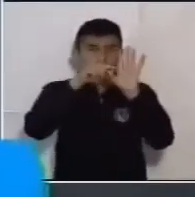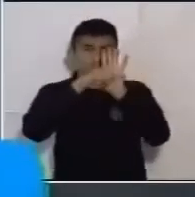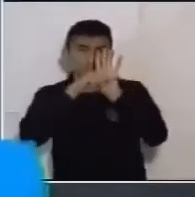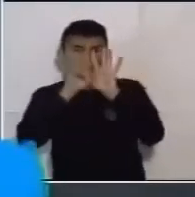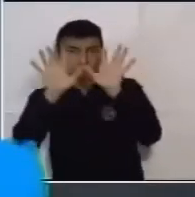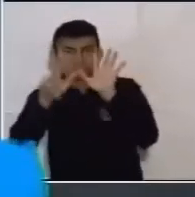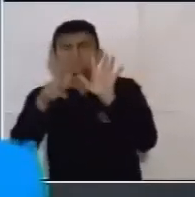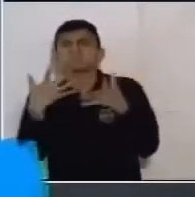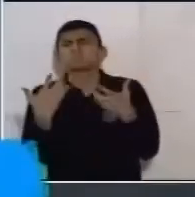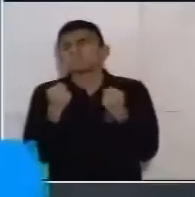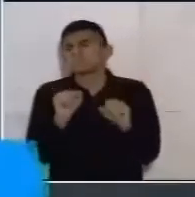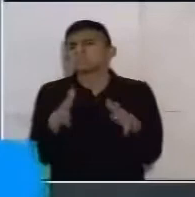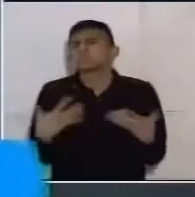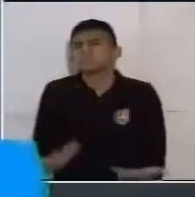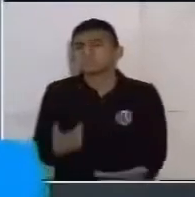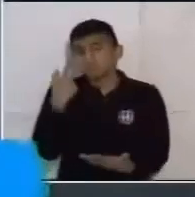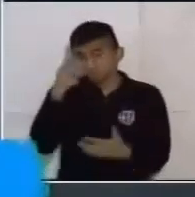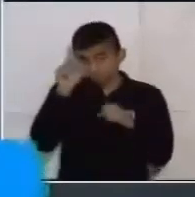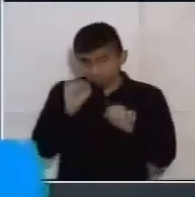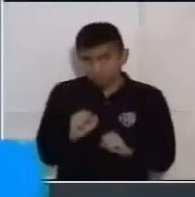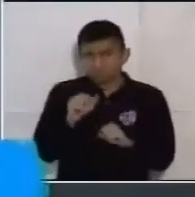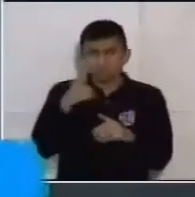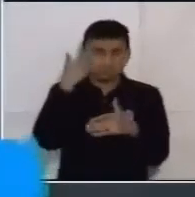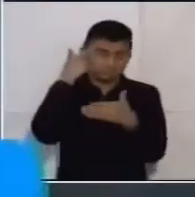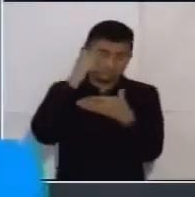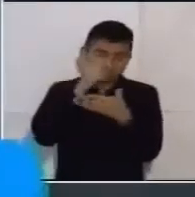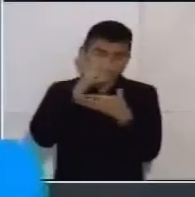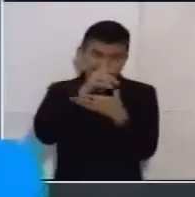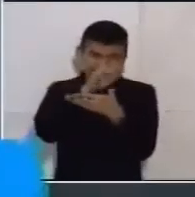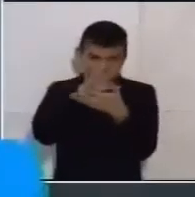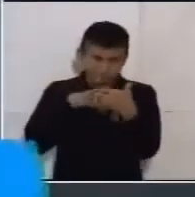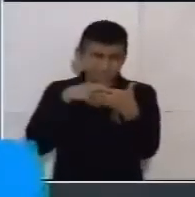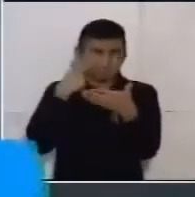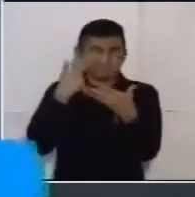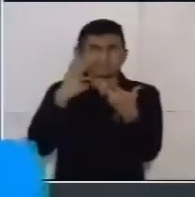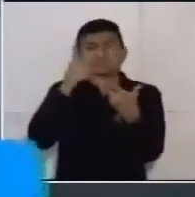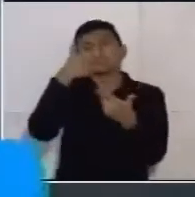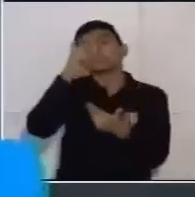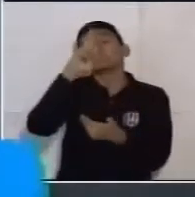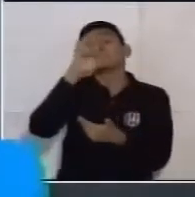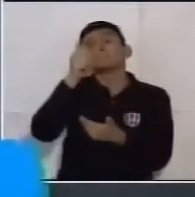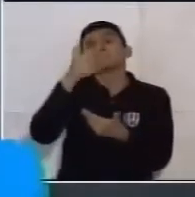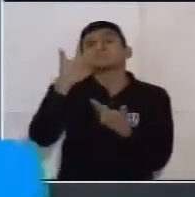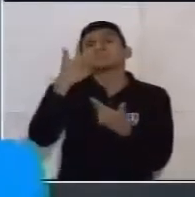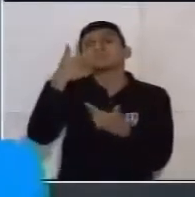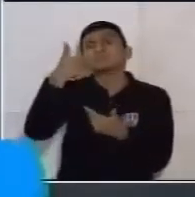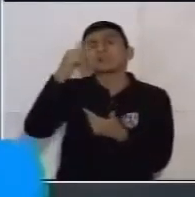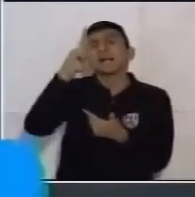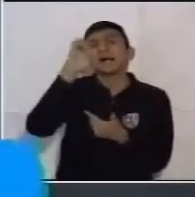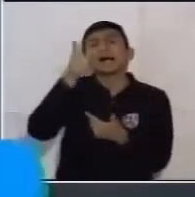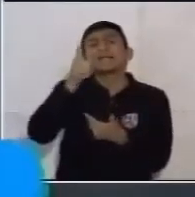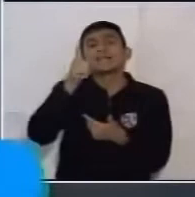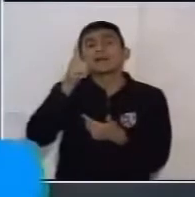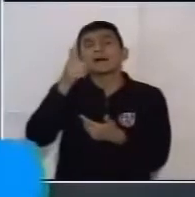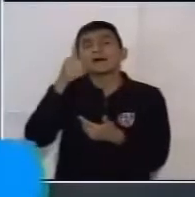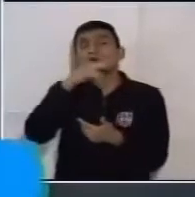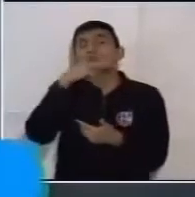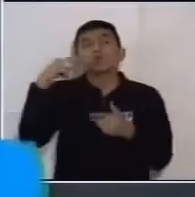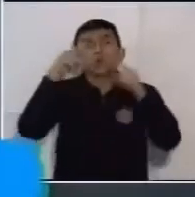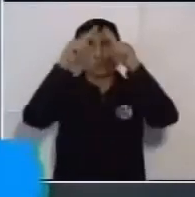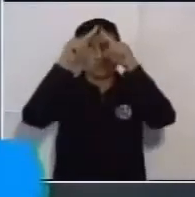Voy a encontrar, a calcular el área, esta parte de color rojo, ese es el área, ¿verdad? Lo que queda dentro de la